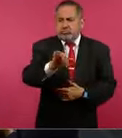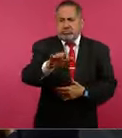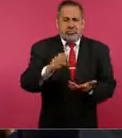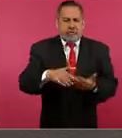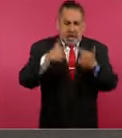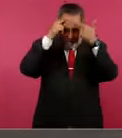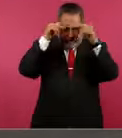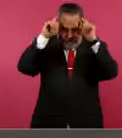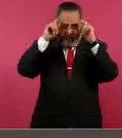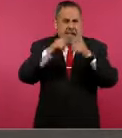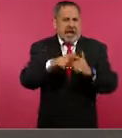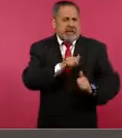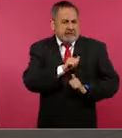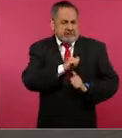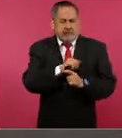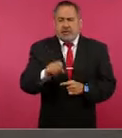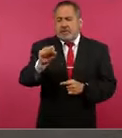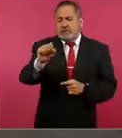Marina y Defensa.